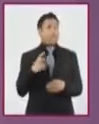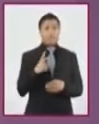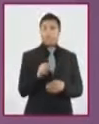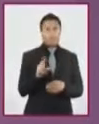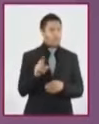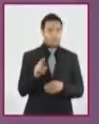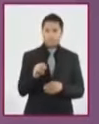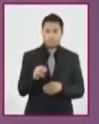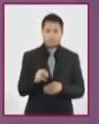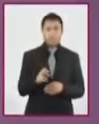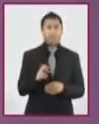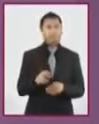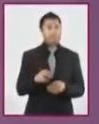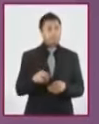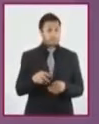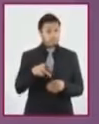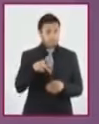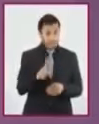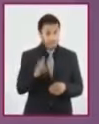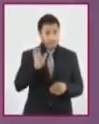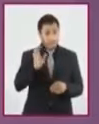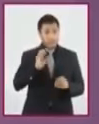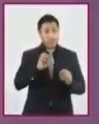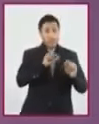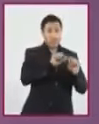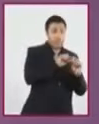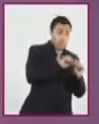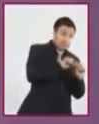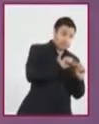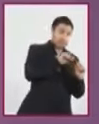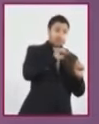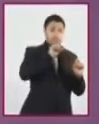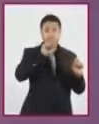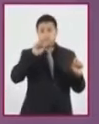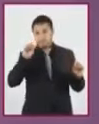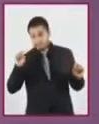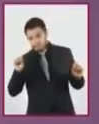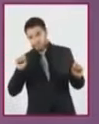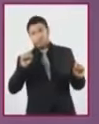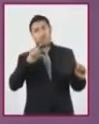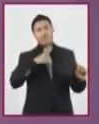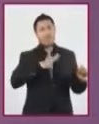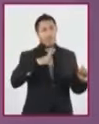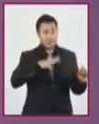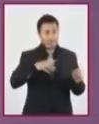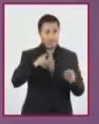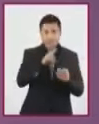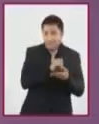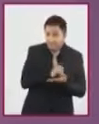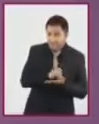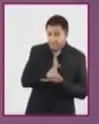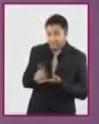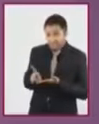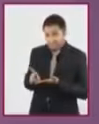no importa. De hecho, en el desplazamiento se va a ubicar la dirección del movimiento.